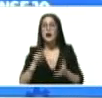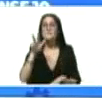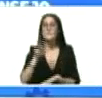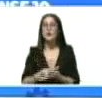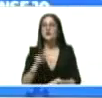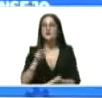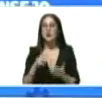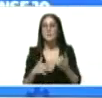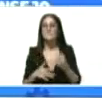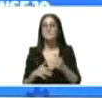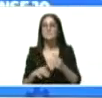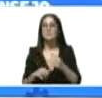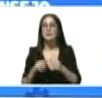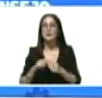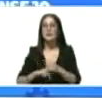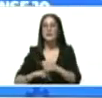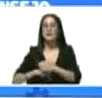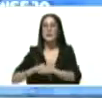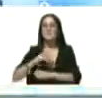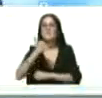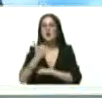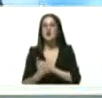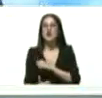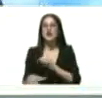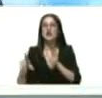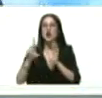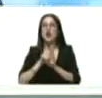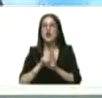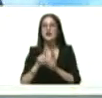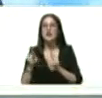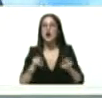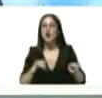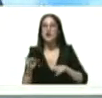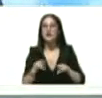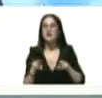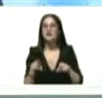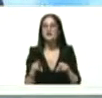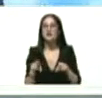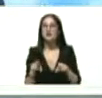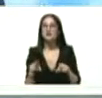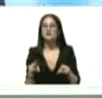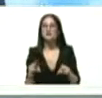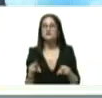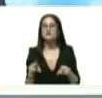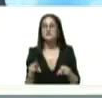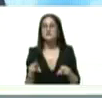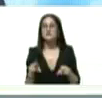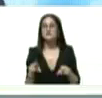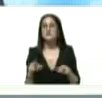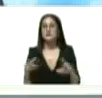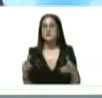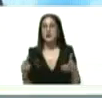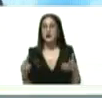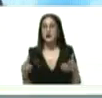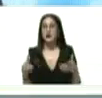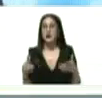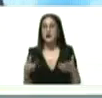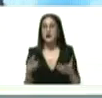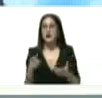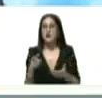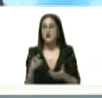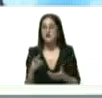el proyecto de ley orgánica de coordinación y armonización de las